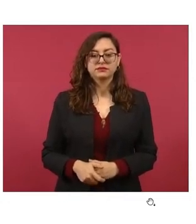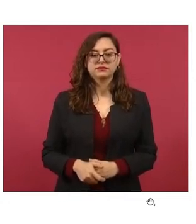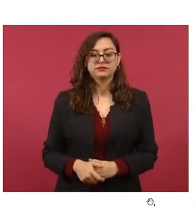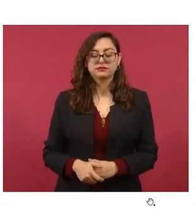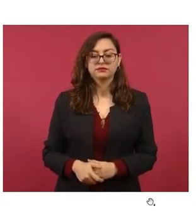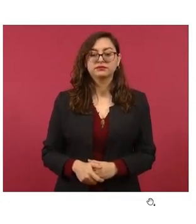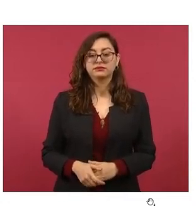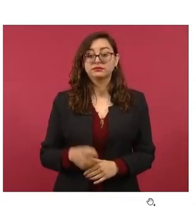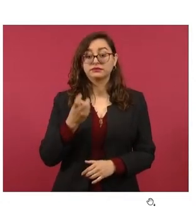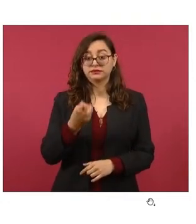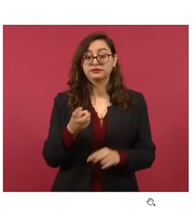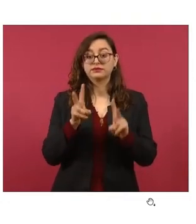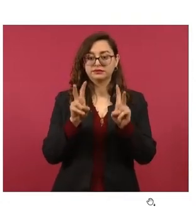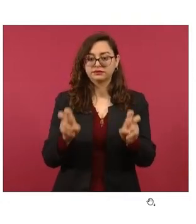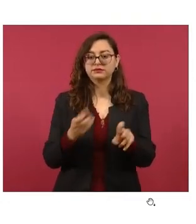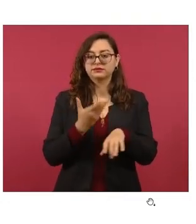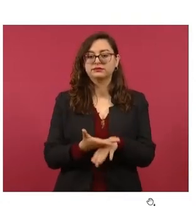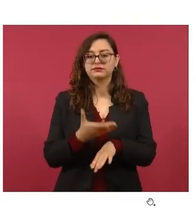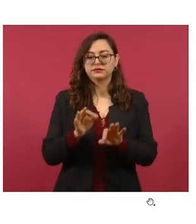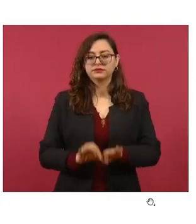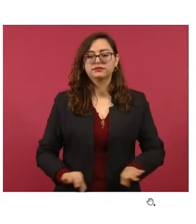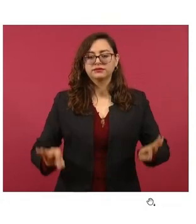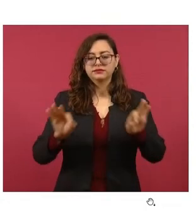Es que esto es muy importante.